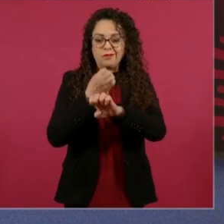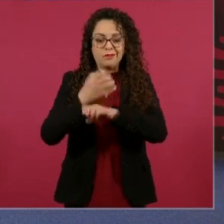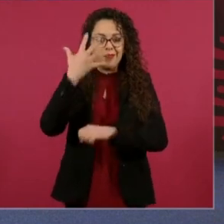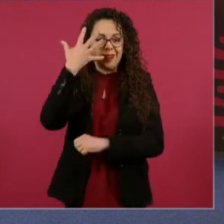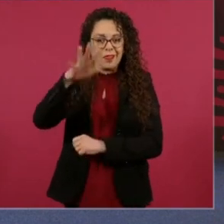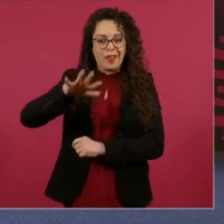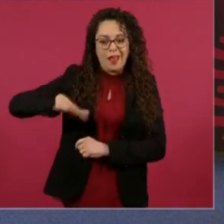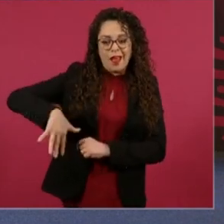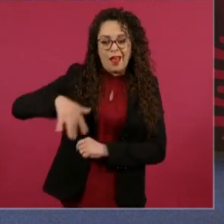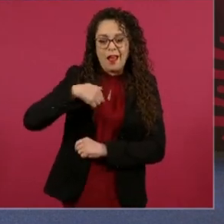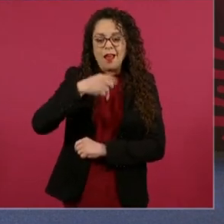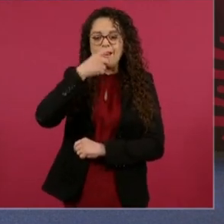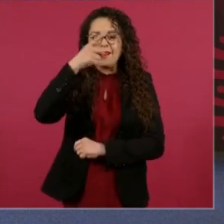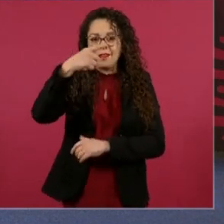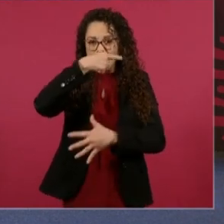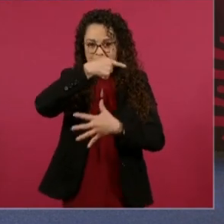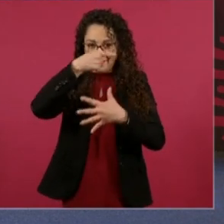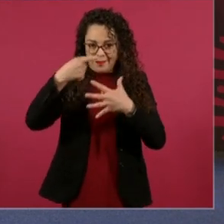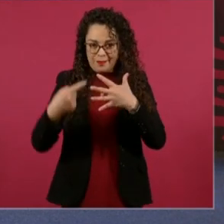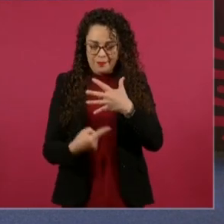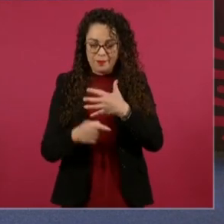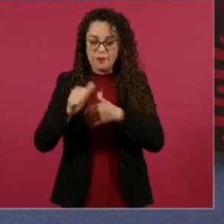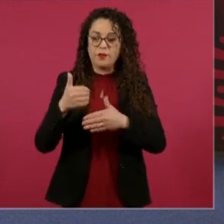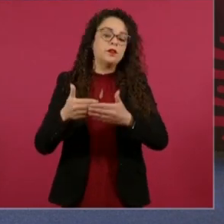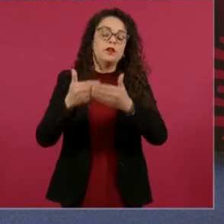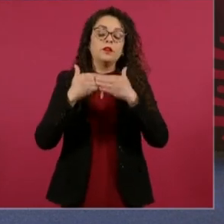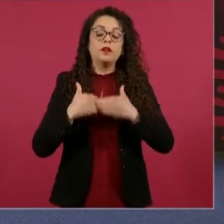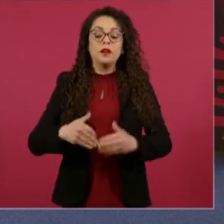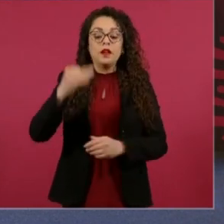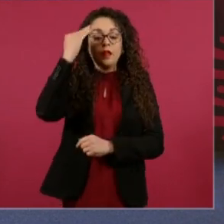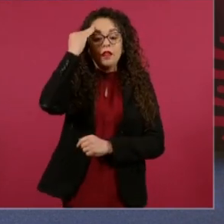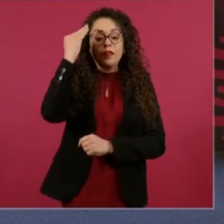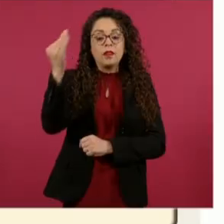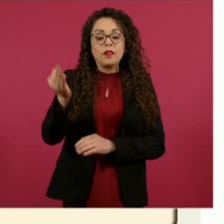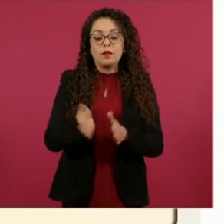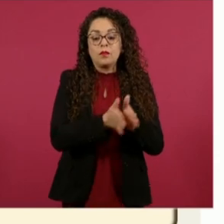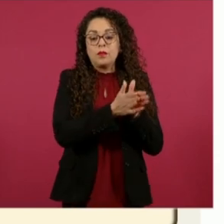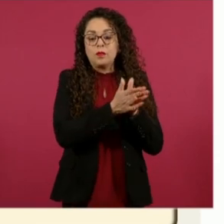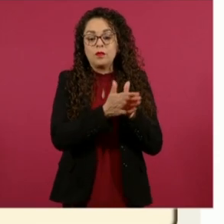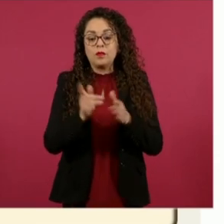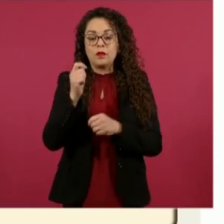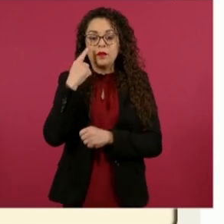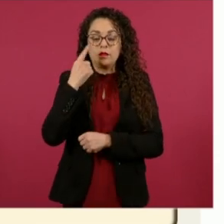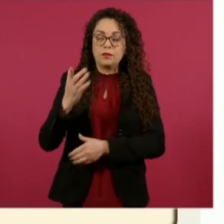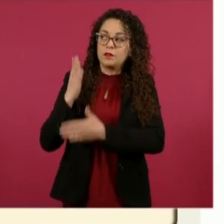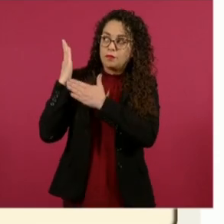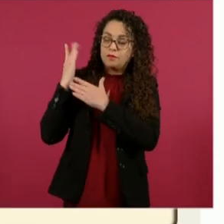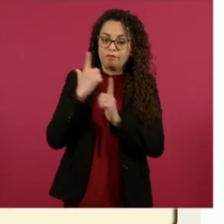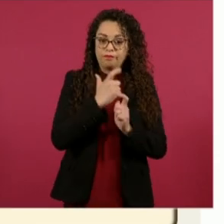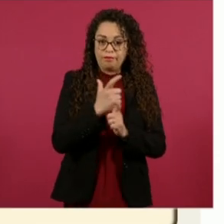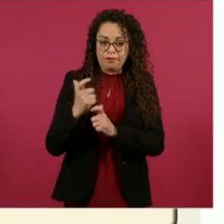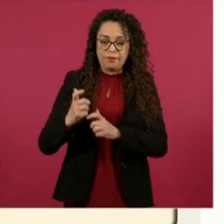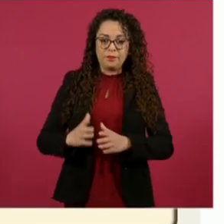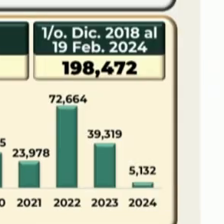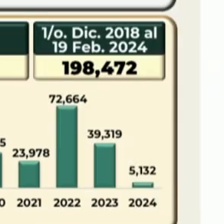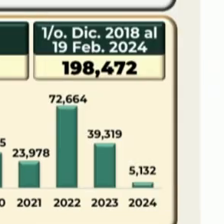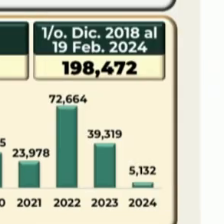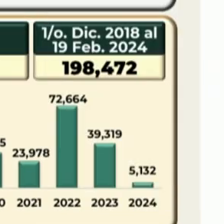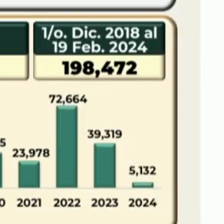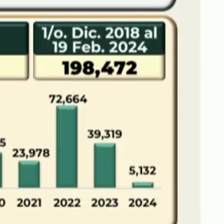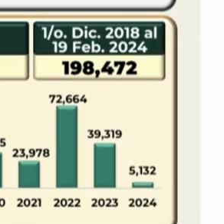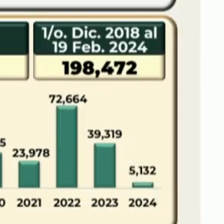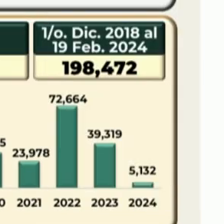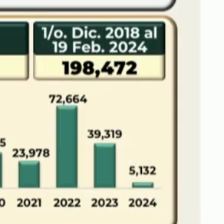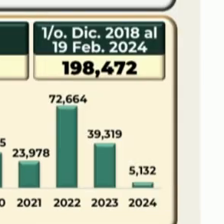Adelante, por favor. Sobre aseguramientos en el periodo, armas de fuego y cargadores, tenemos 403